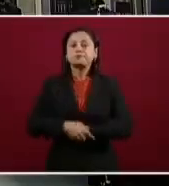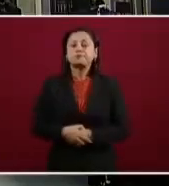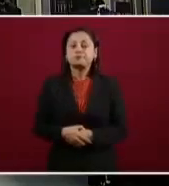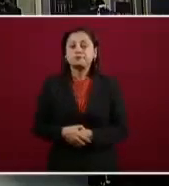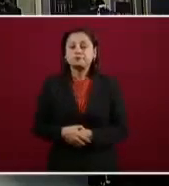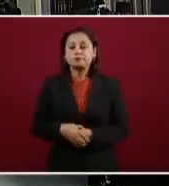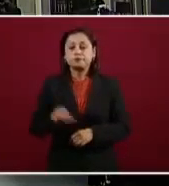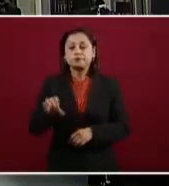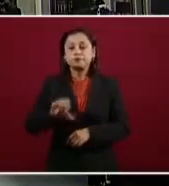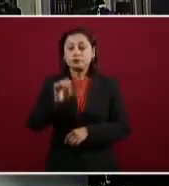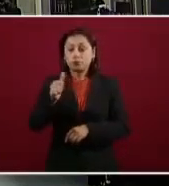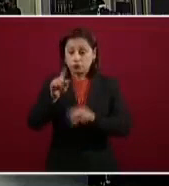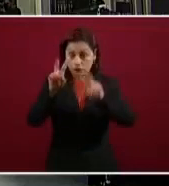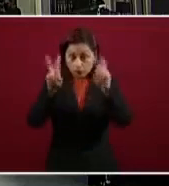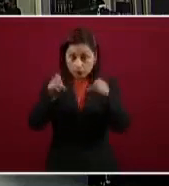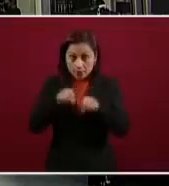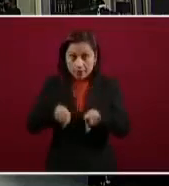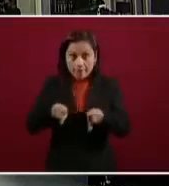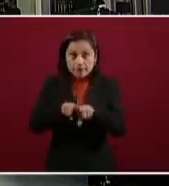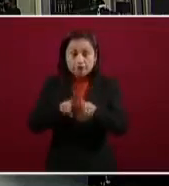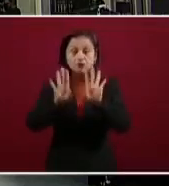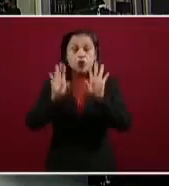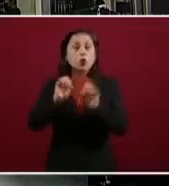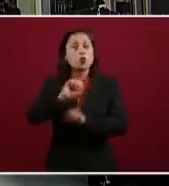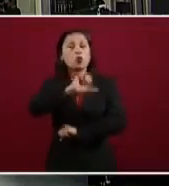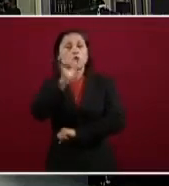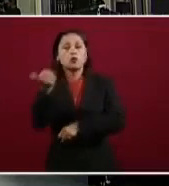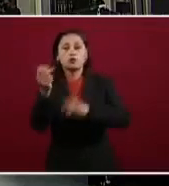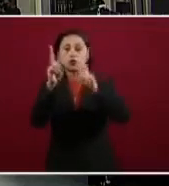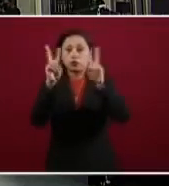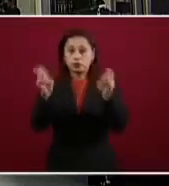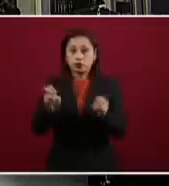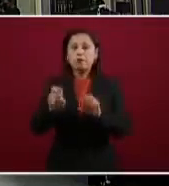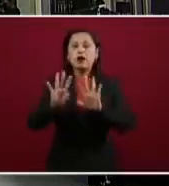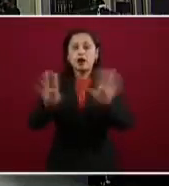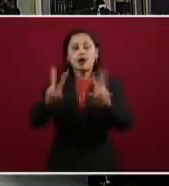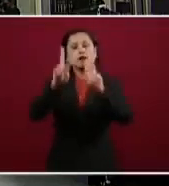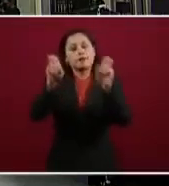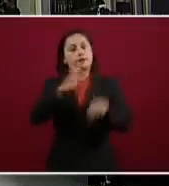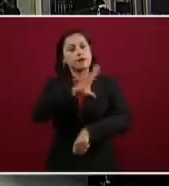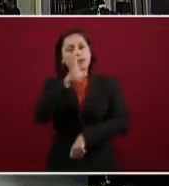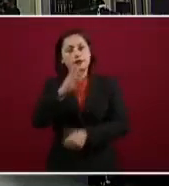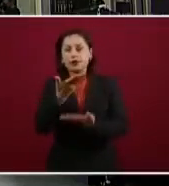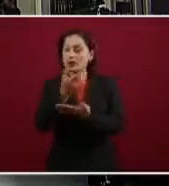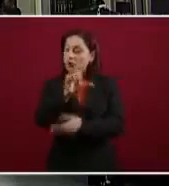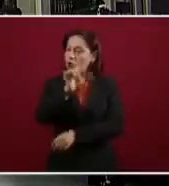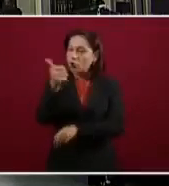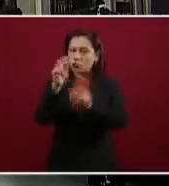seguimos con lo mismo o abrimos general vámonos